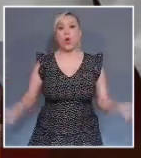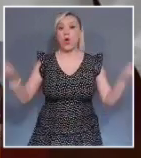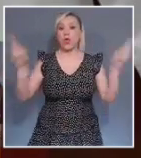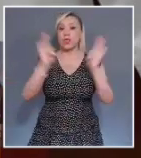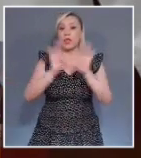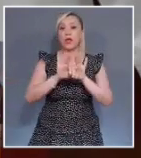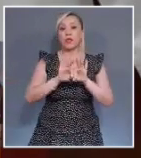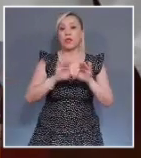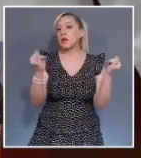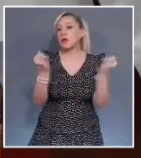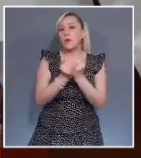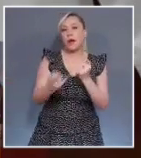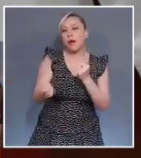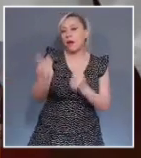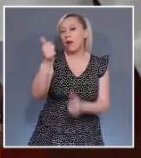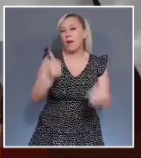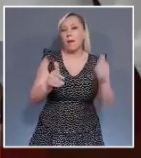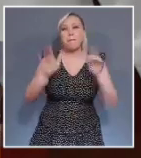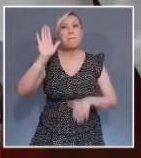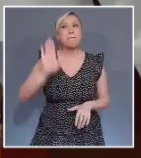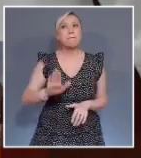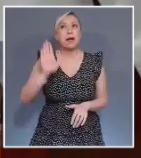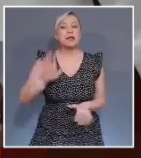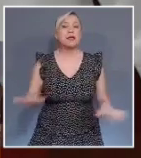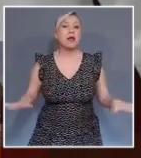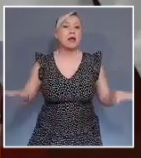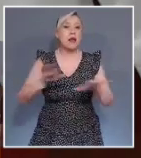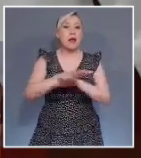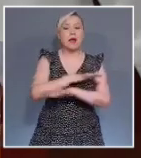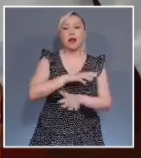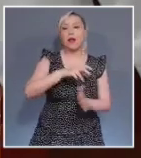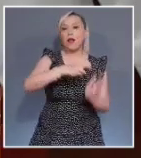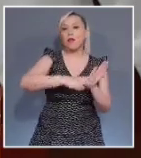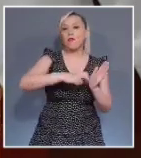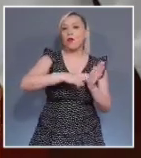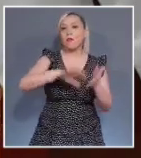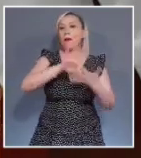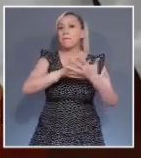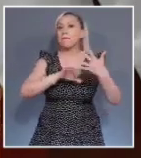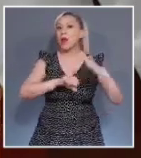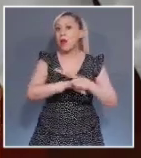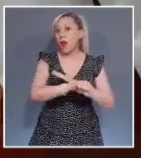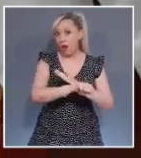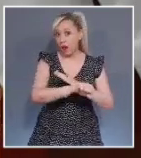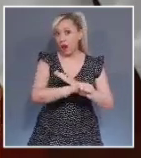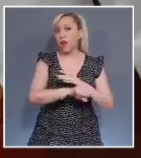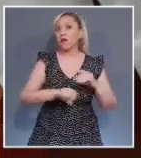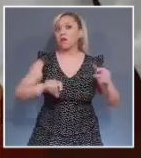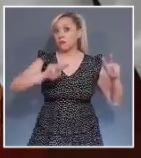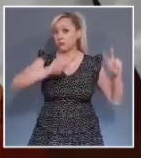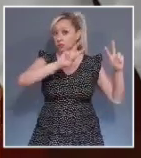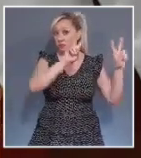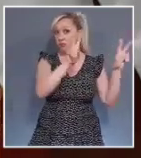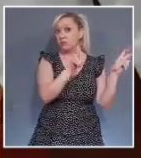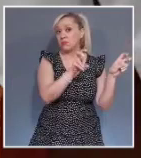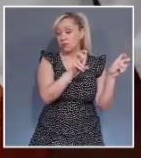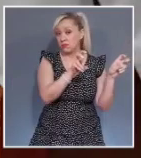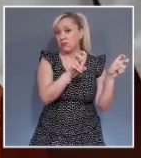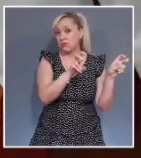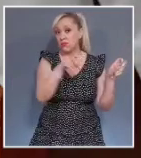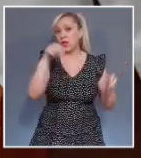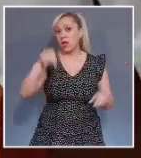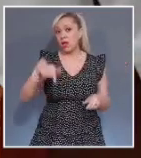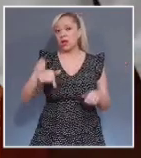similar a este pudiera ser la reforma en materia penal, reforma que, por cierto, desde la Suprema Corte de